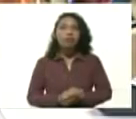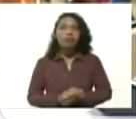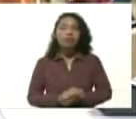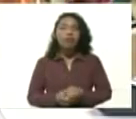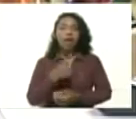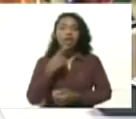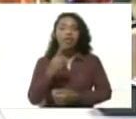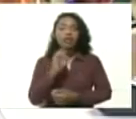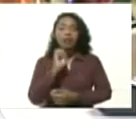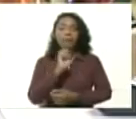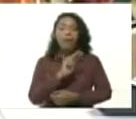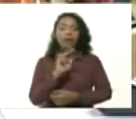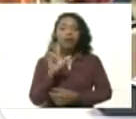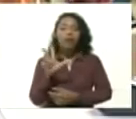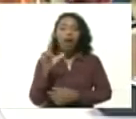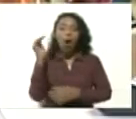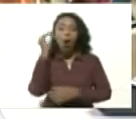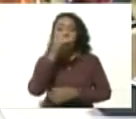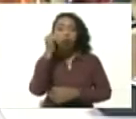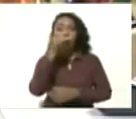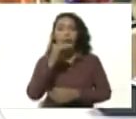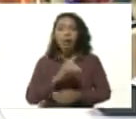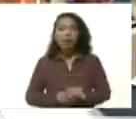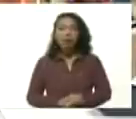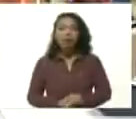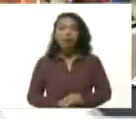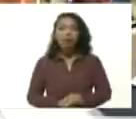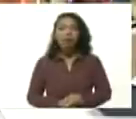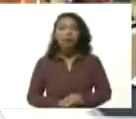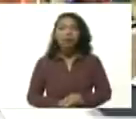dice 23 de octubre.